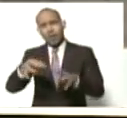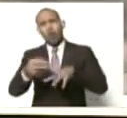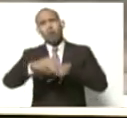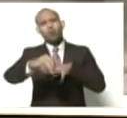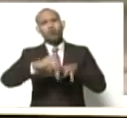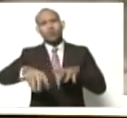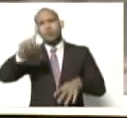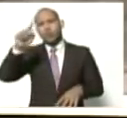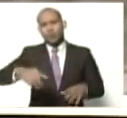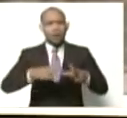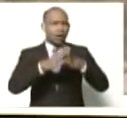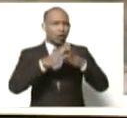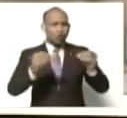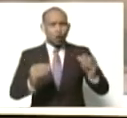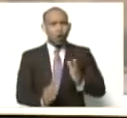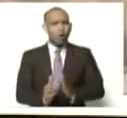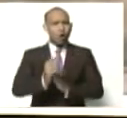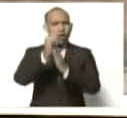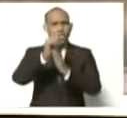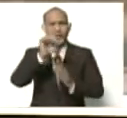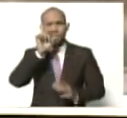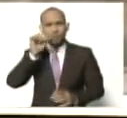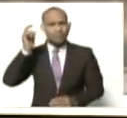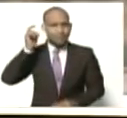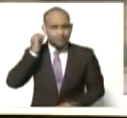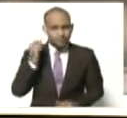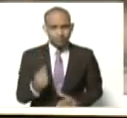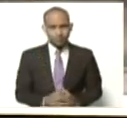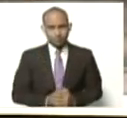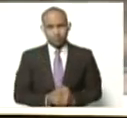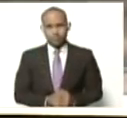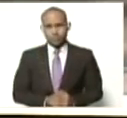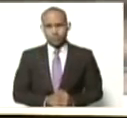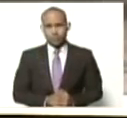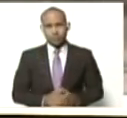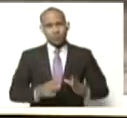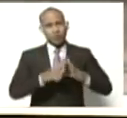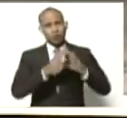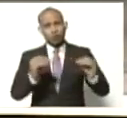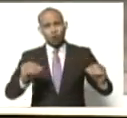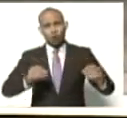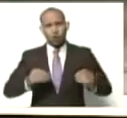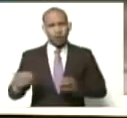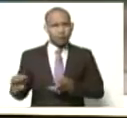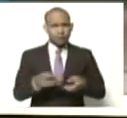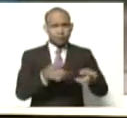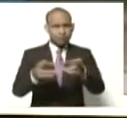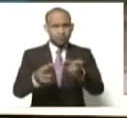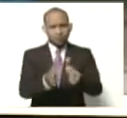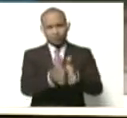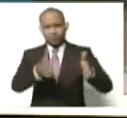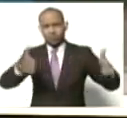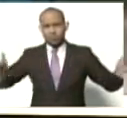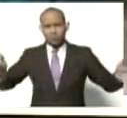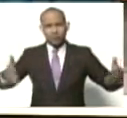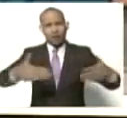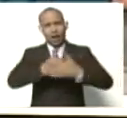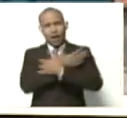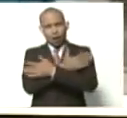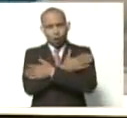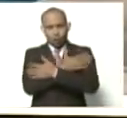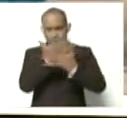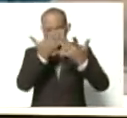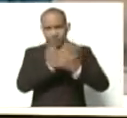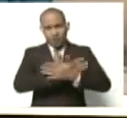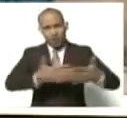municipios, de todos los líderes, de todas las lideresas, de todas las corrientes, amplitud, abrir los brazos